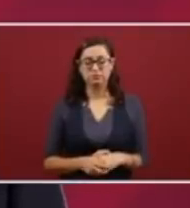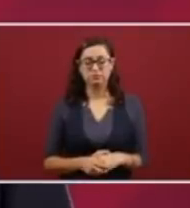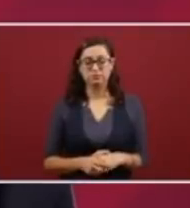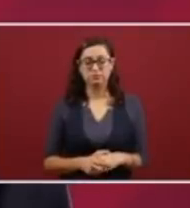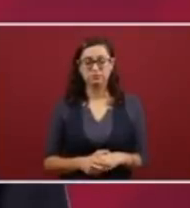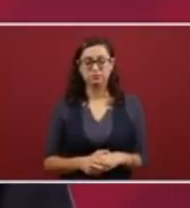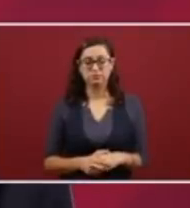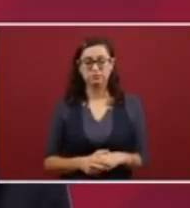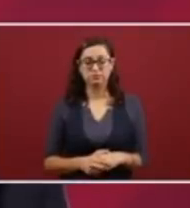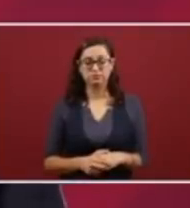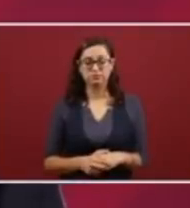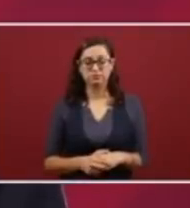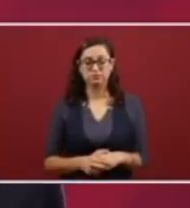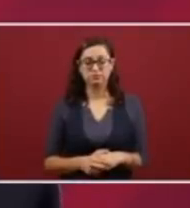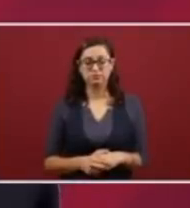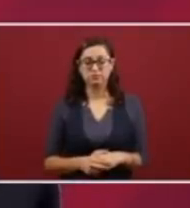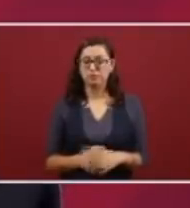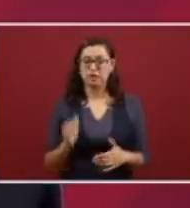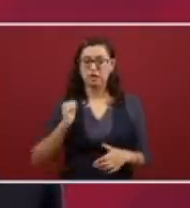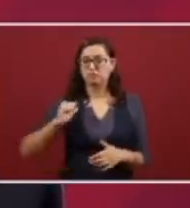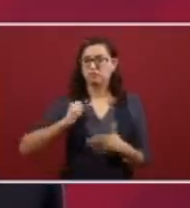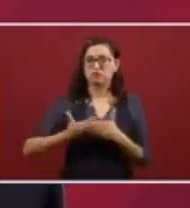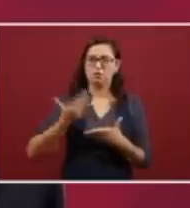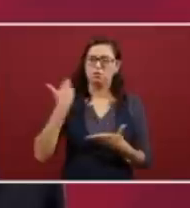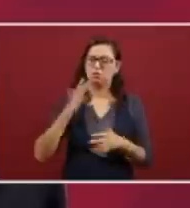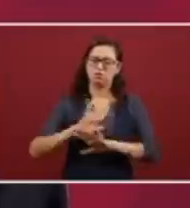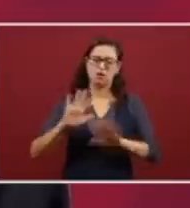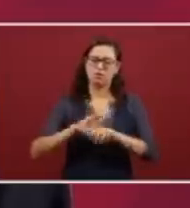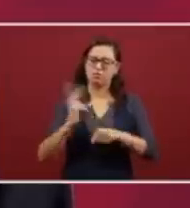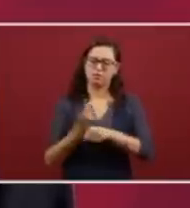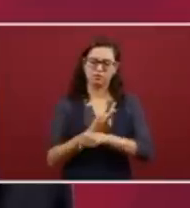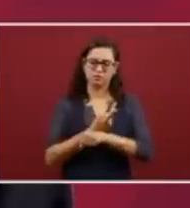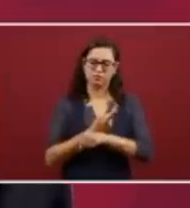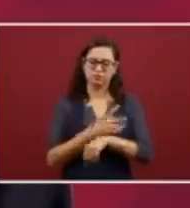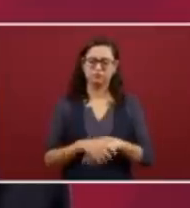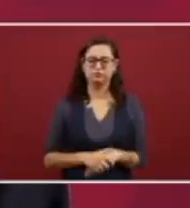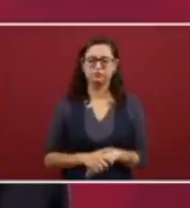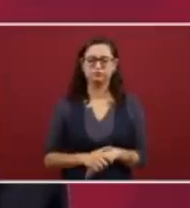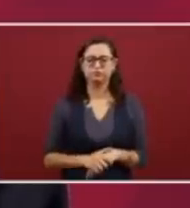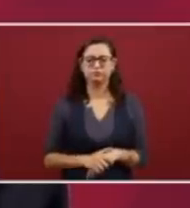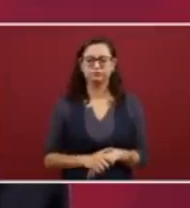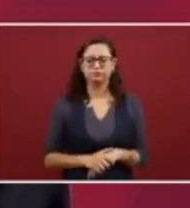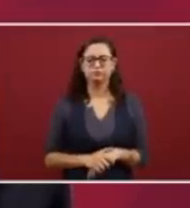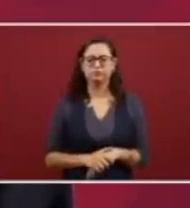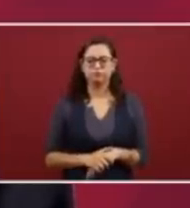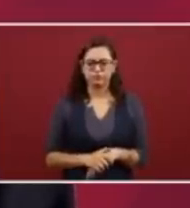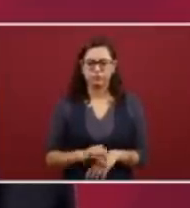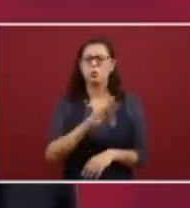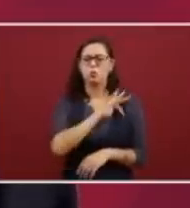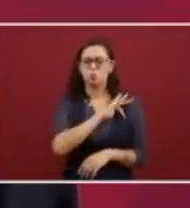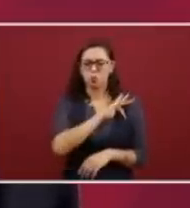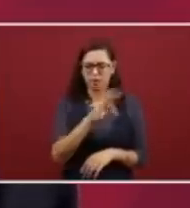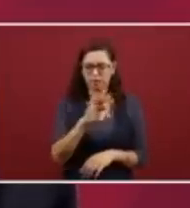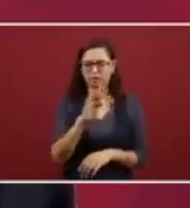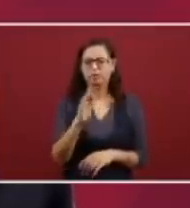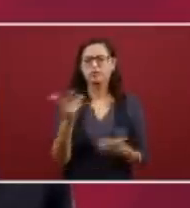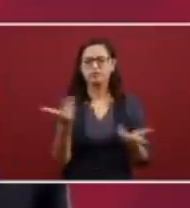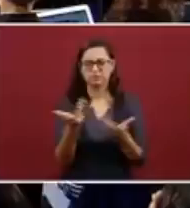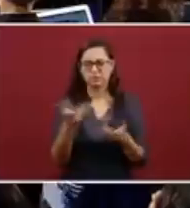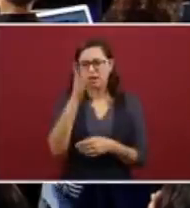ya no es el tiempo de antes entonces si se puede llegar a acuerdos